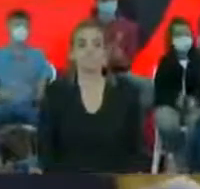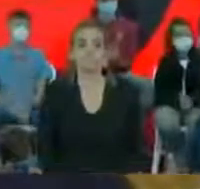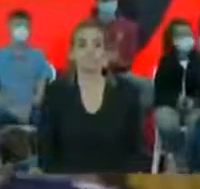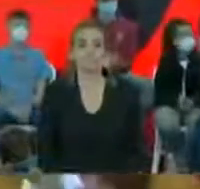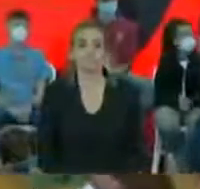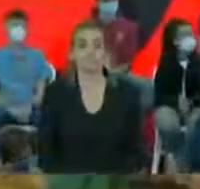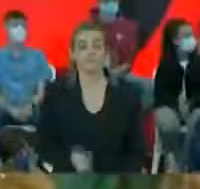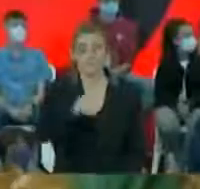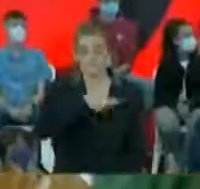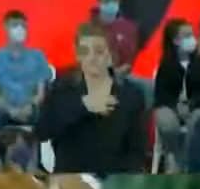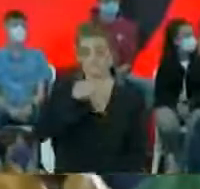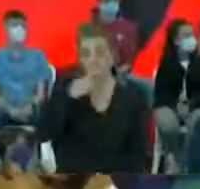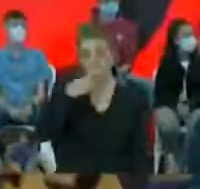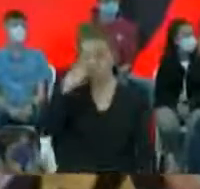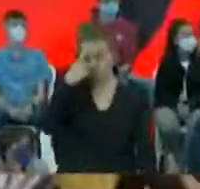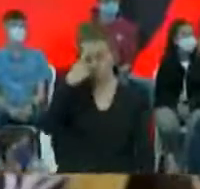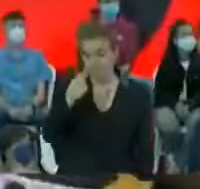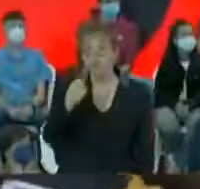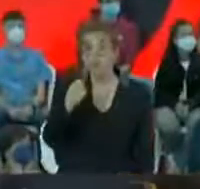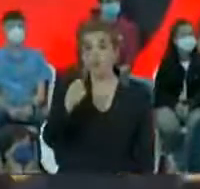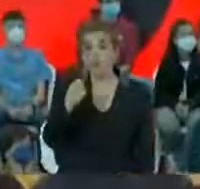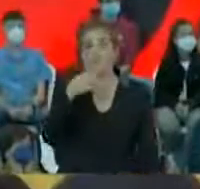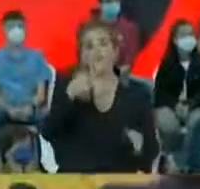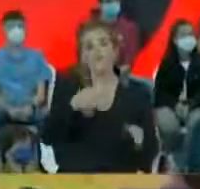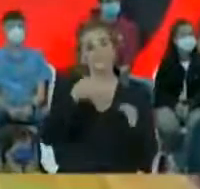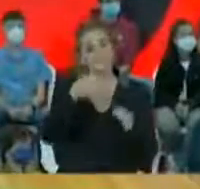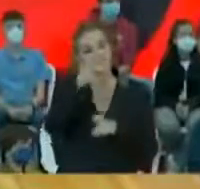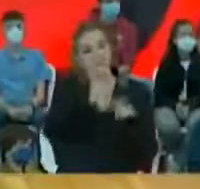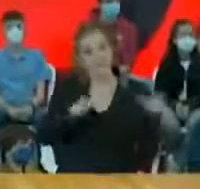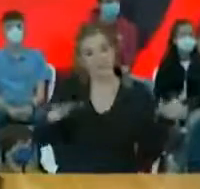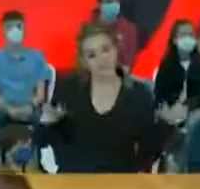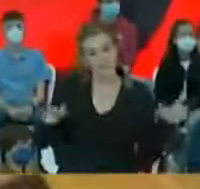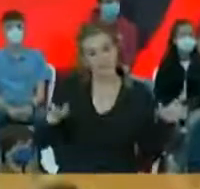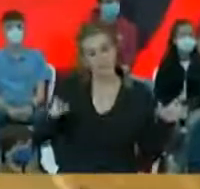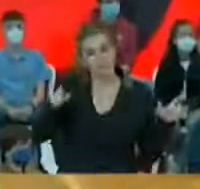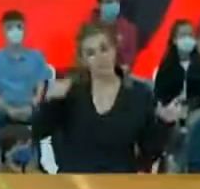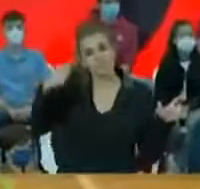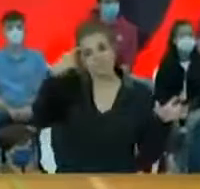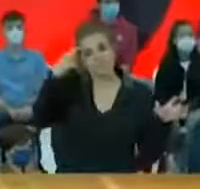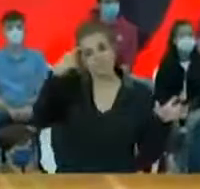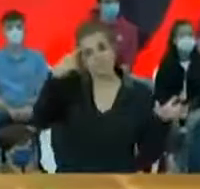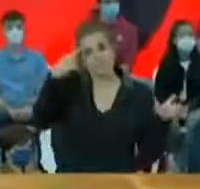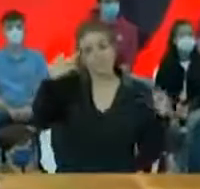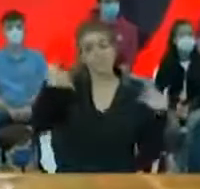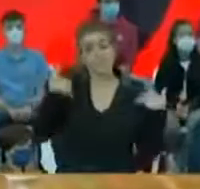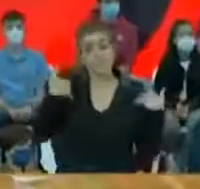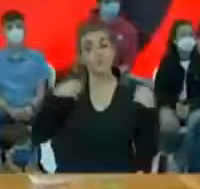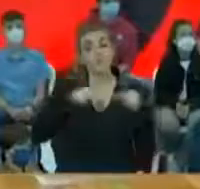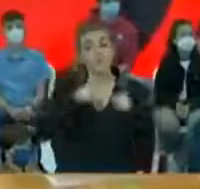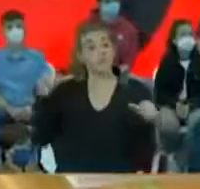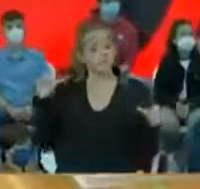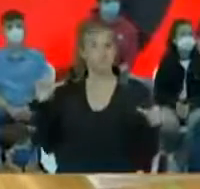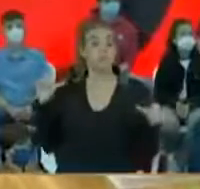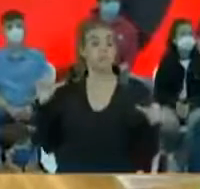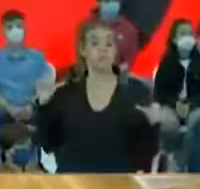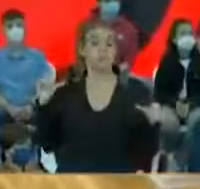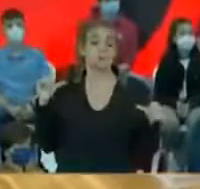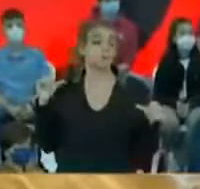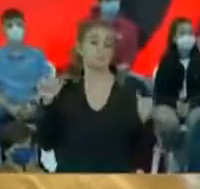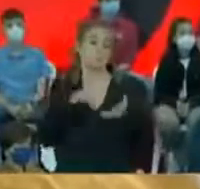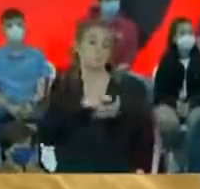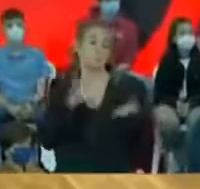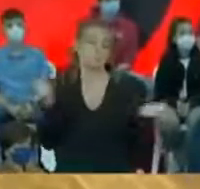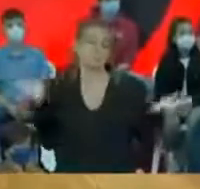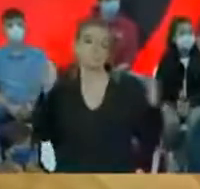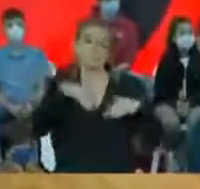Y en nuestra memoria siempre estarán todas aquellas personas que han padecido, que han sufrido y sin duda alguna